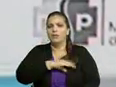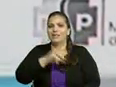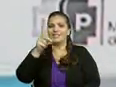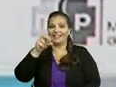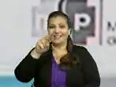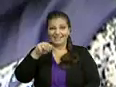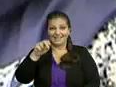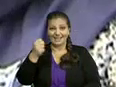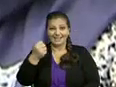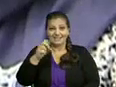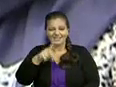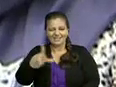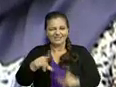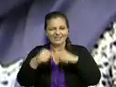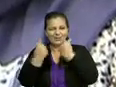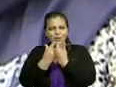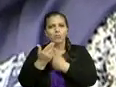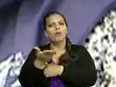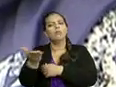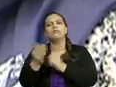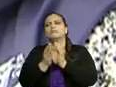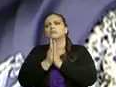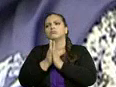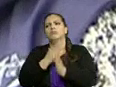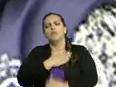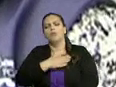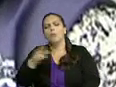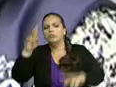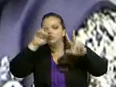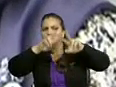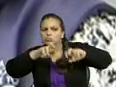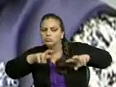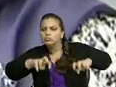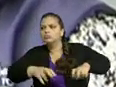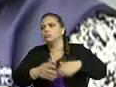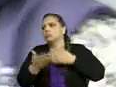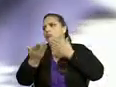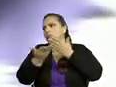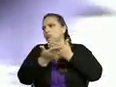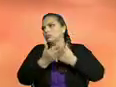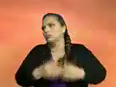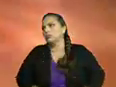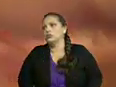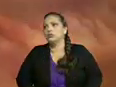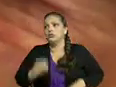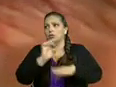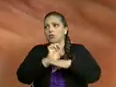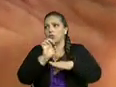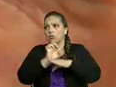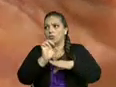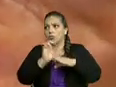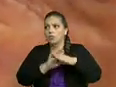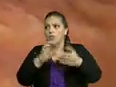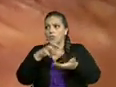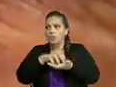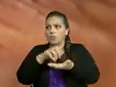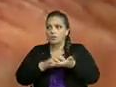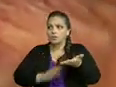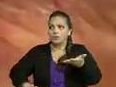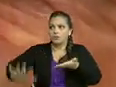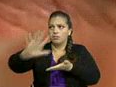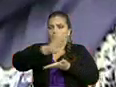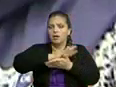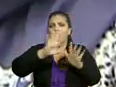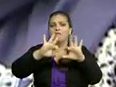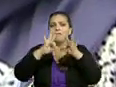de los familiares si en caso hay. Y si en caso no hay, ellos también nos siguen buscando a nivel de todas las provincias. El paciente continuará aquí con nosotros